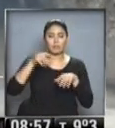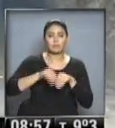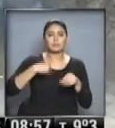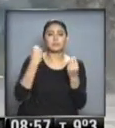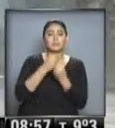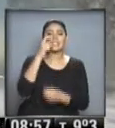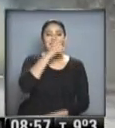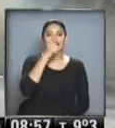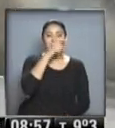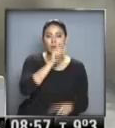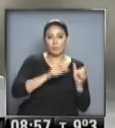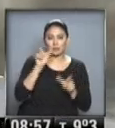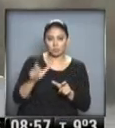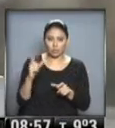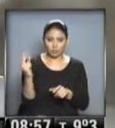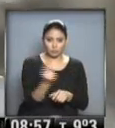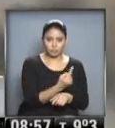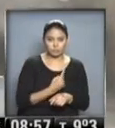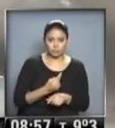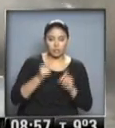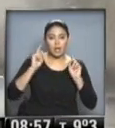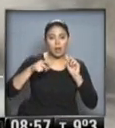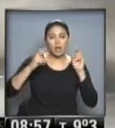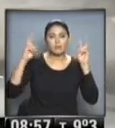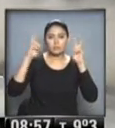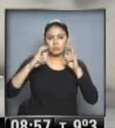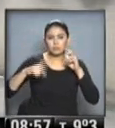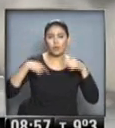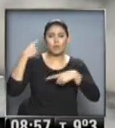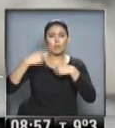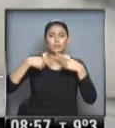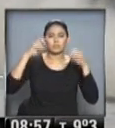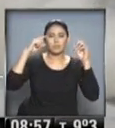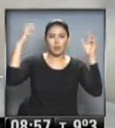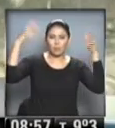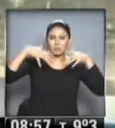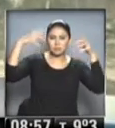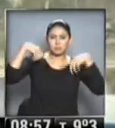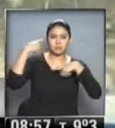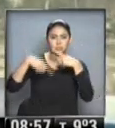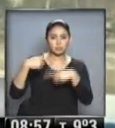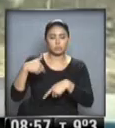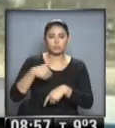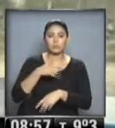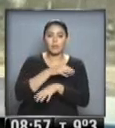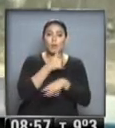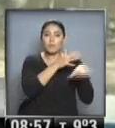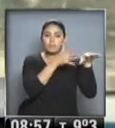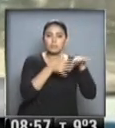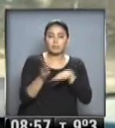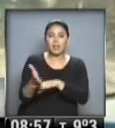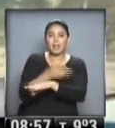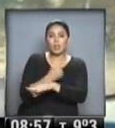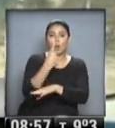aumentaron a 77 en las últimas horas, mientras continúan las fuertes precipitaciones. El monzón se ha adelantado este año